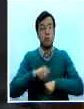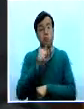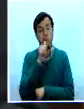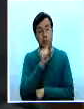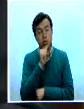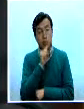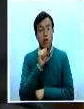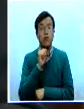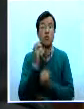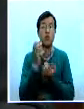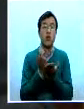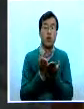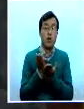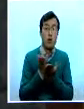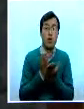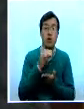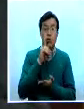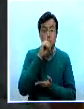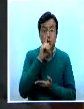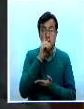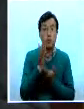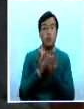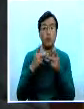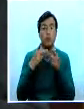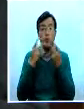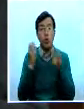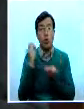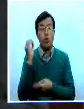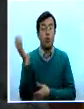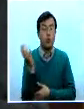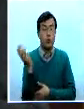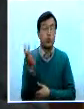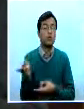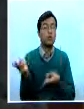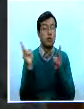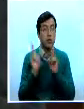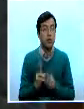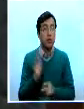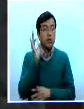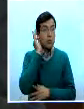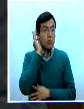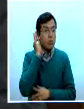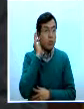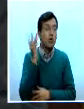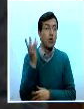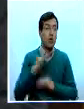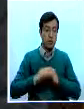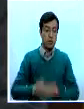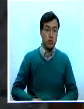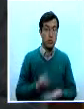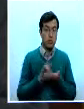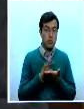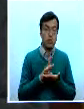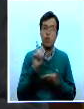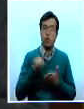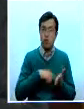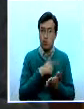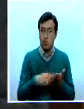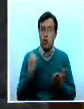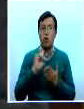empleados públicos y jubilados así también la prohibición del despido a mujeres embarazadas y dirigentes sindicales la eliminación de la modalidad